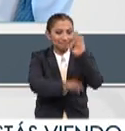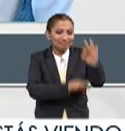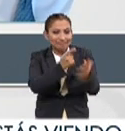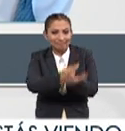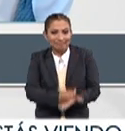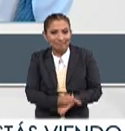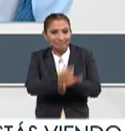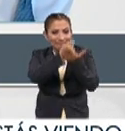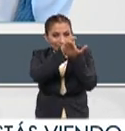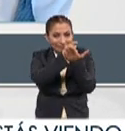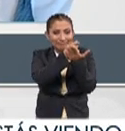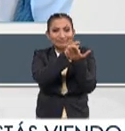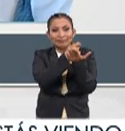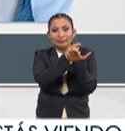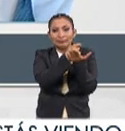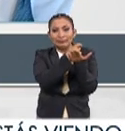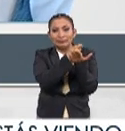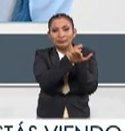de terapia